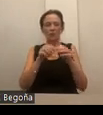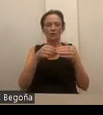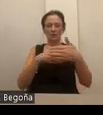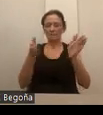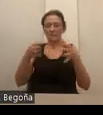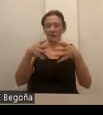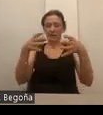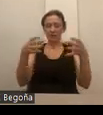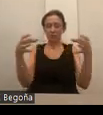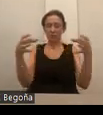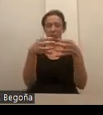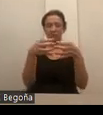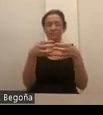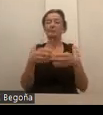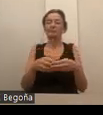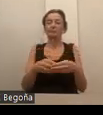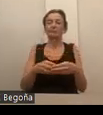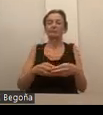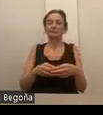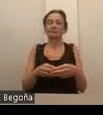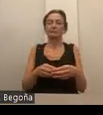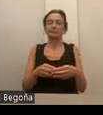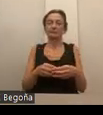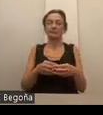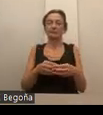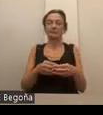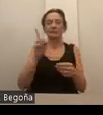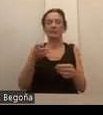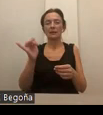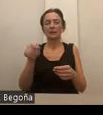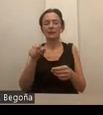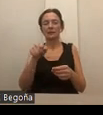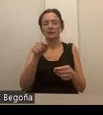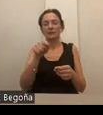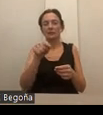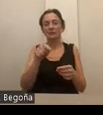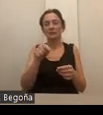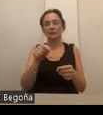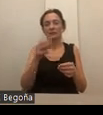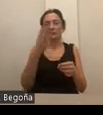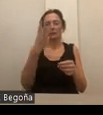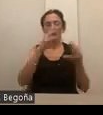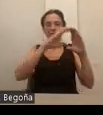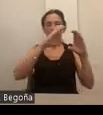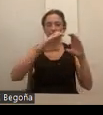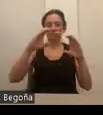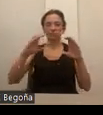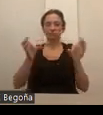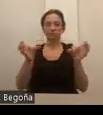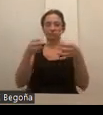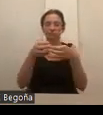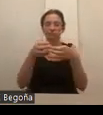al colostrum. Y tenéis también en autoenvío el Vitactive